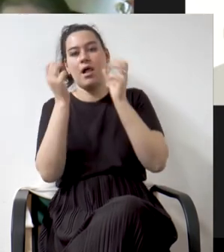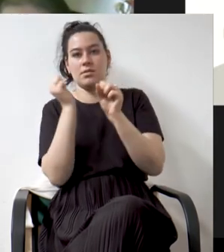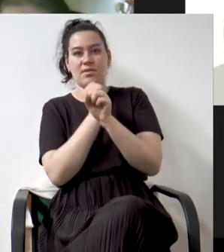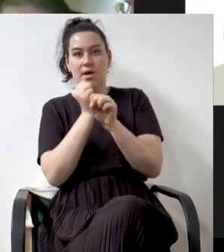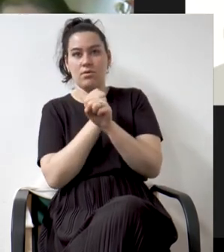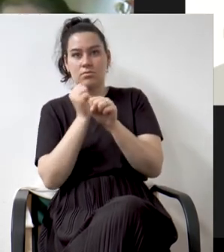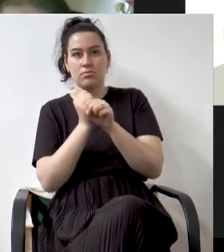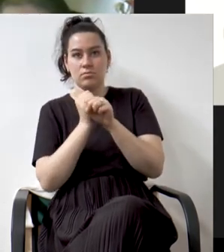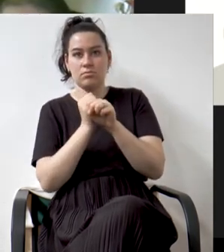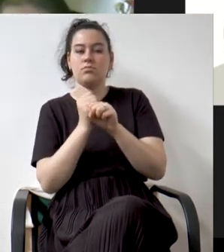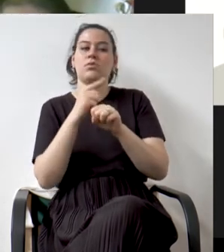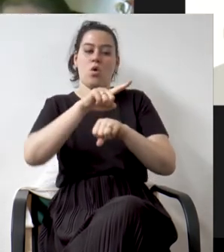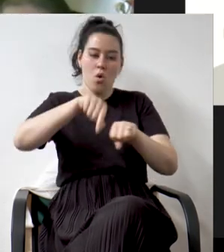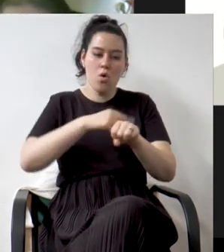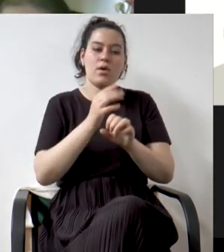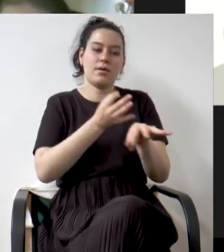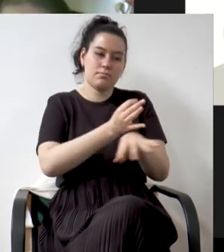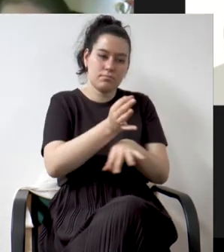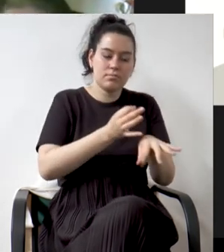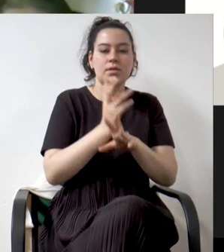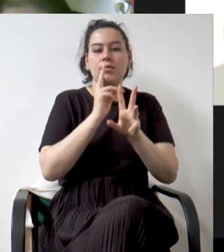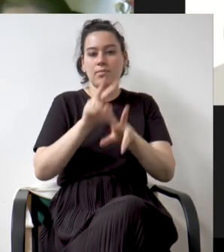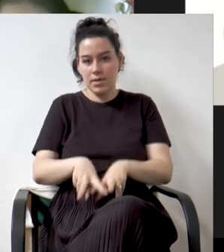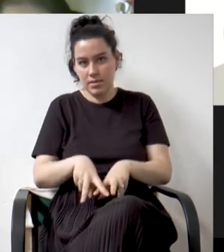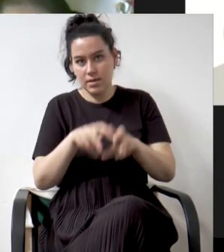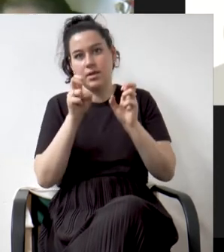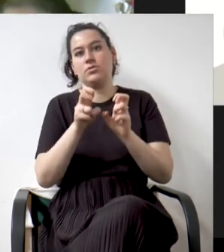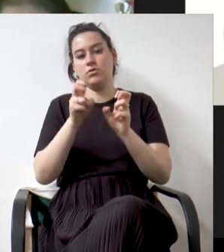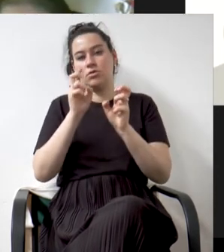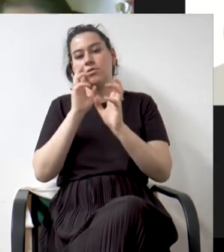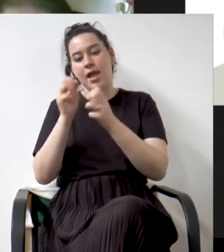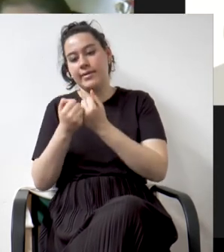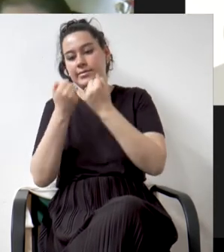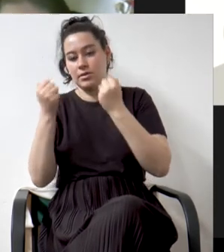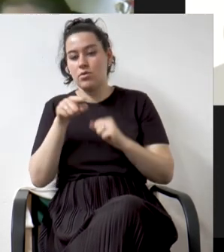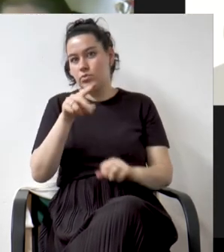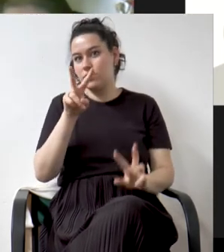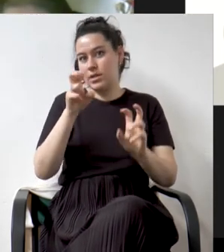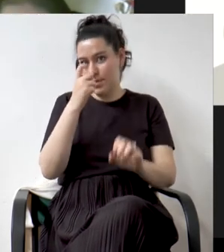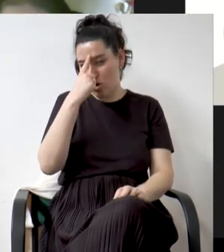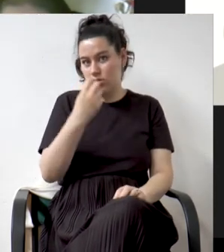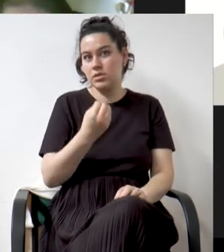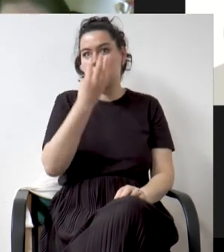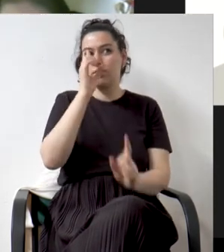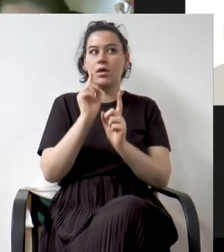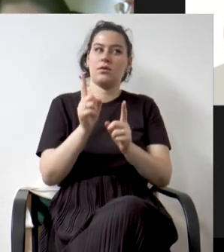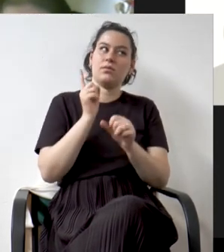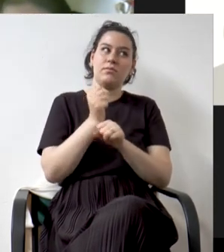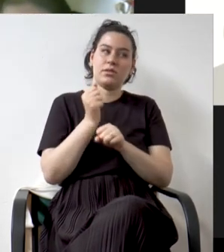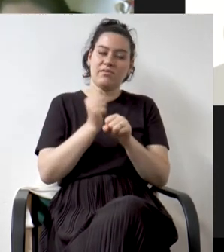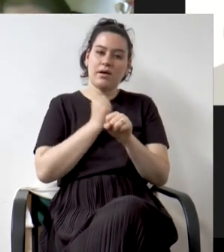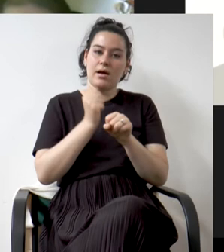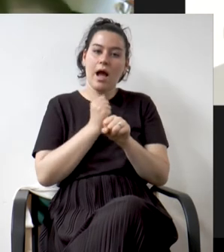son dedicados a la docencia, la investigación y la extensión. Y ahí hay un tema conceptual a partir de lo cual se arma el estatuto